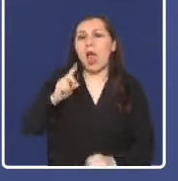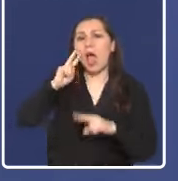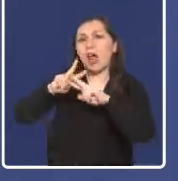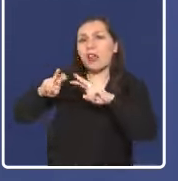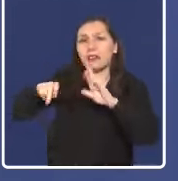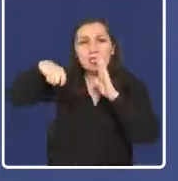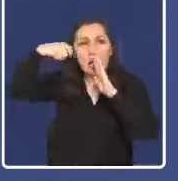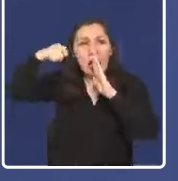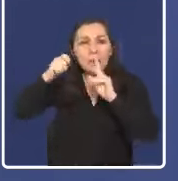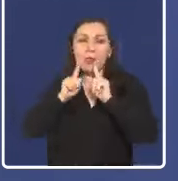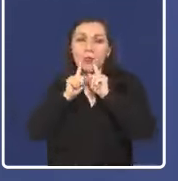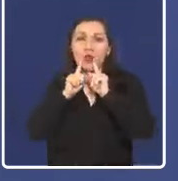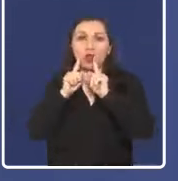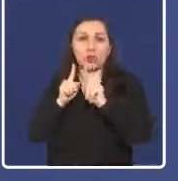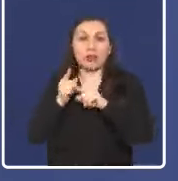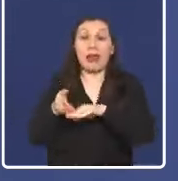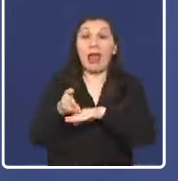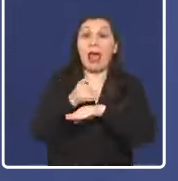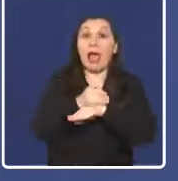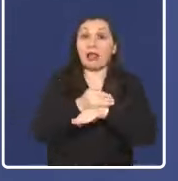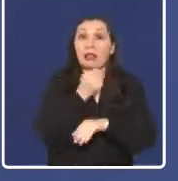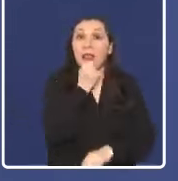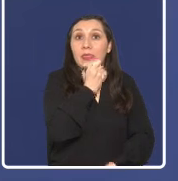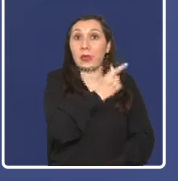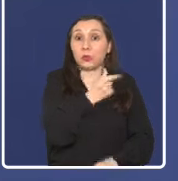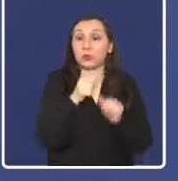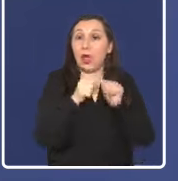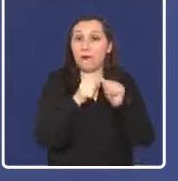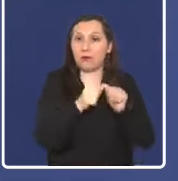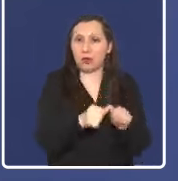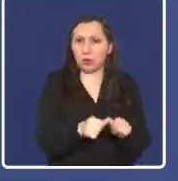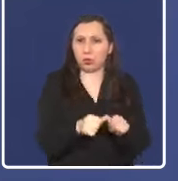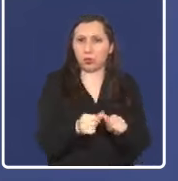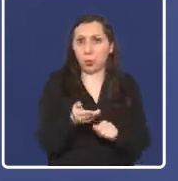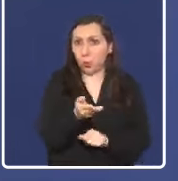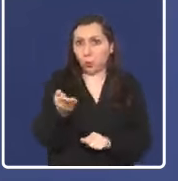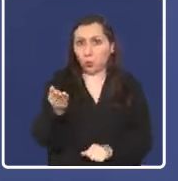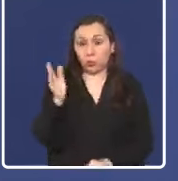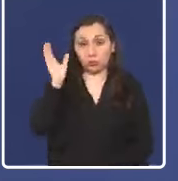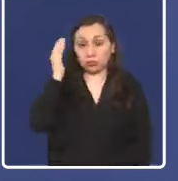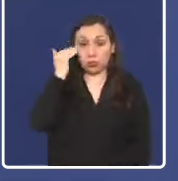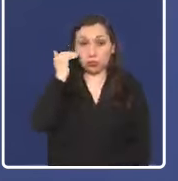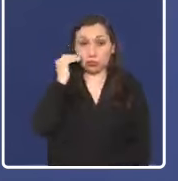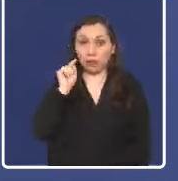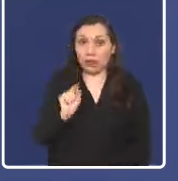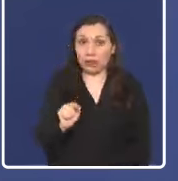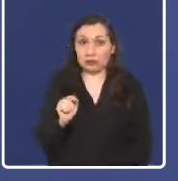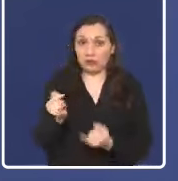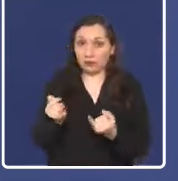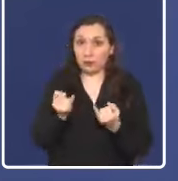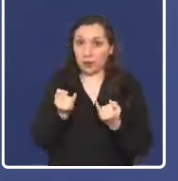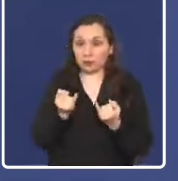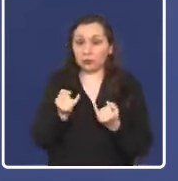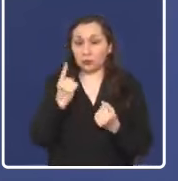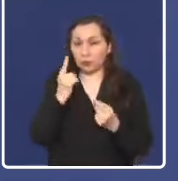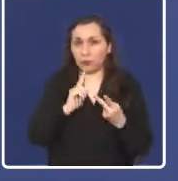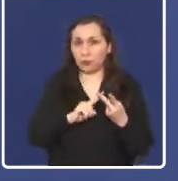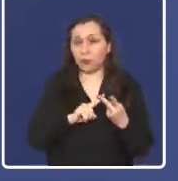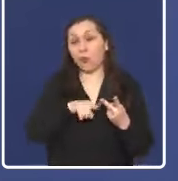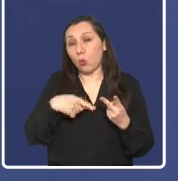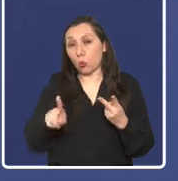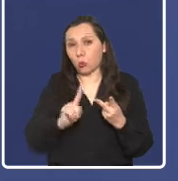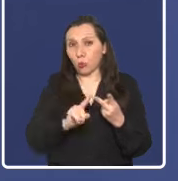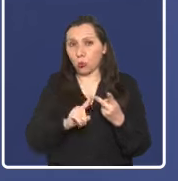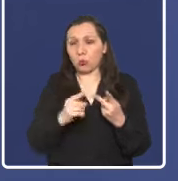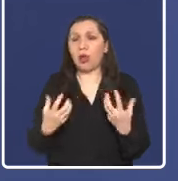revisar las cámaras del hotel antes de que se denunciara esta violación. Usted no tenía tampoco antecedentes de esto, eso por una parte. Y lo